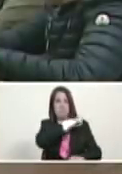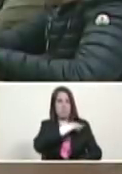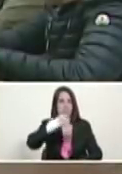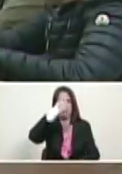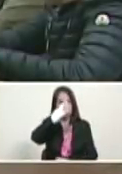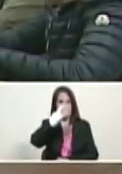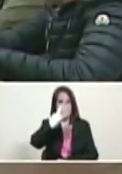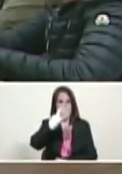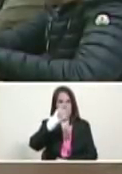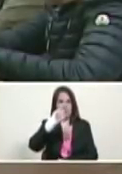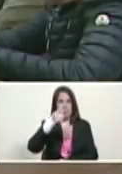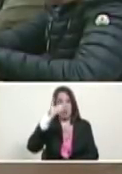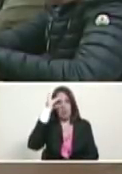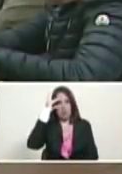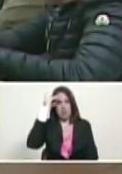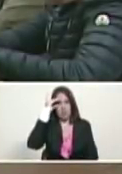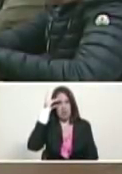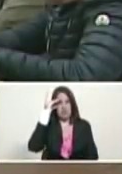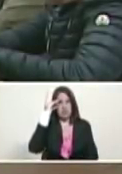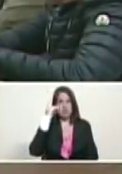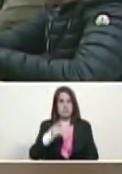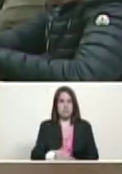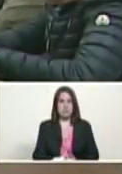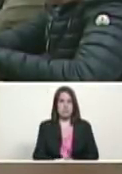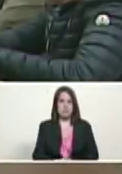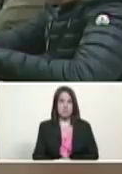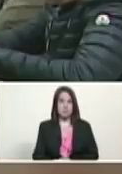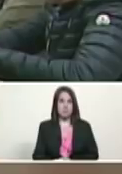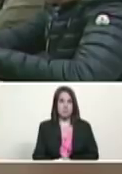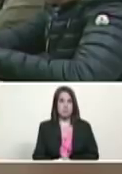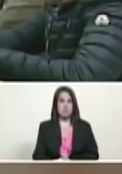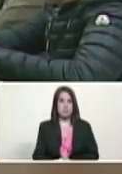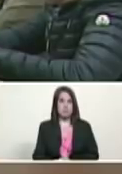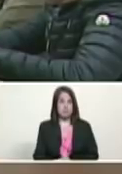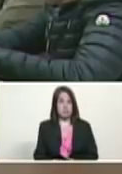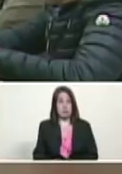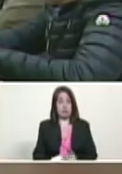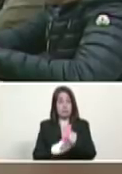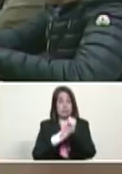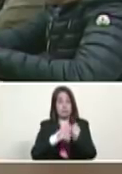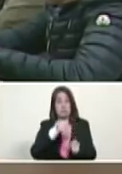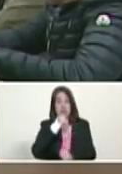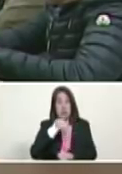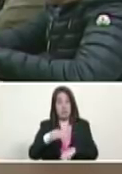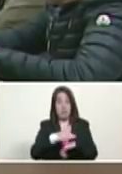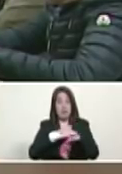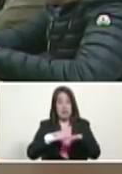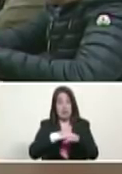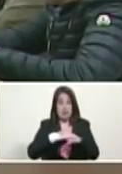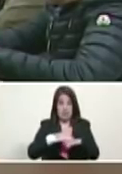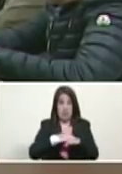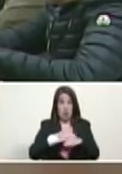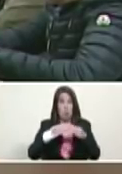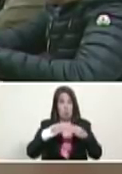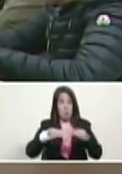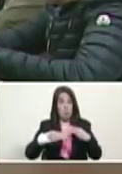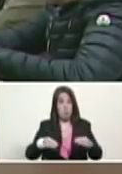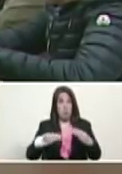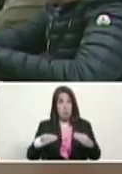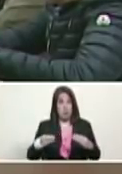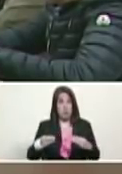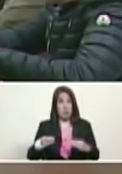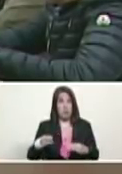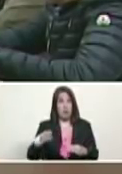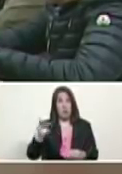Delcy Eloína Rodríguez Gómez. Y voy a pedir la participación del Ministerio Público, del Fiscal General